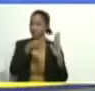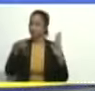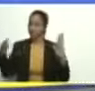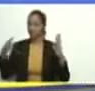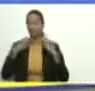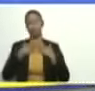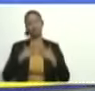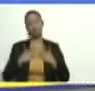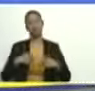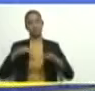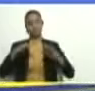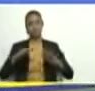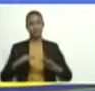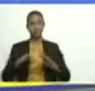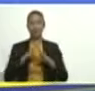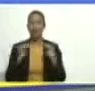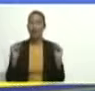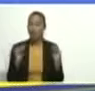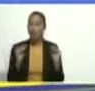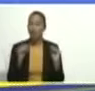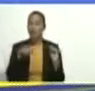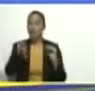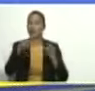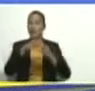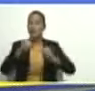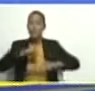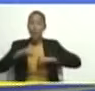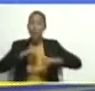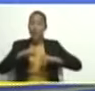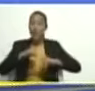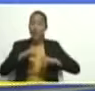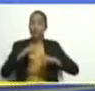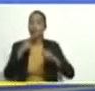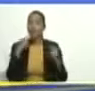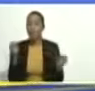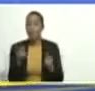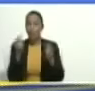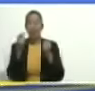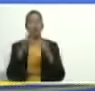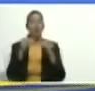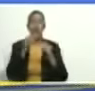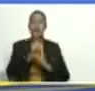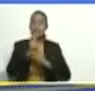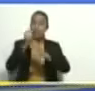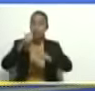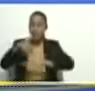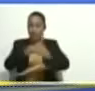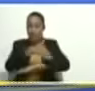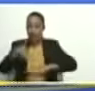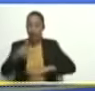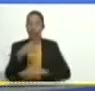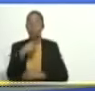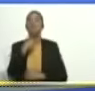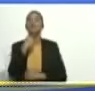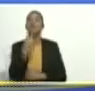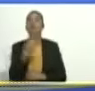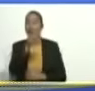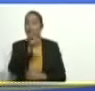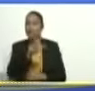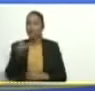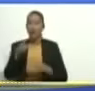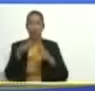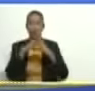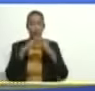el movimiento popular, a todas las fuerzas populares, al poder comunal, a los voceros, voceras del poder